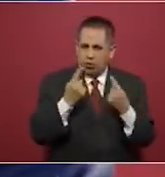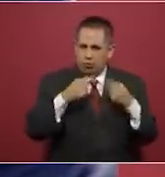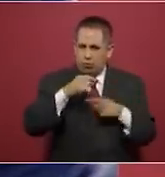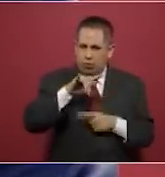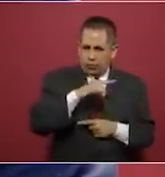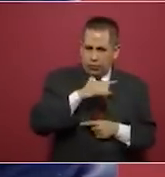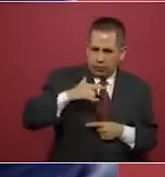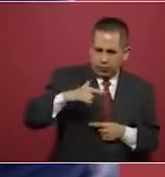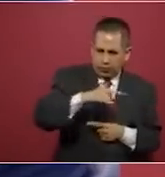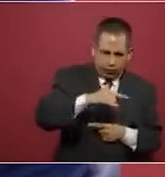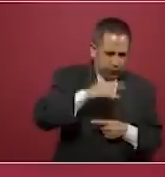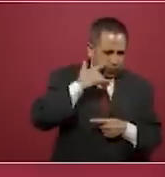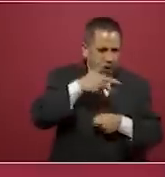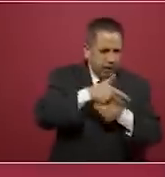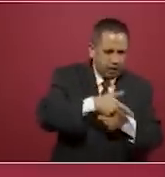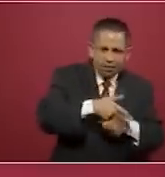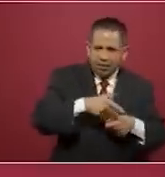cada dependencia